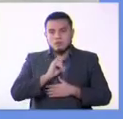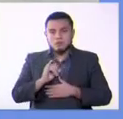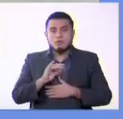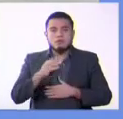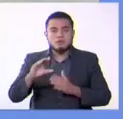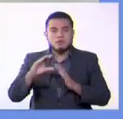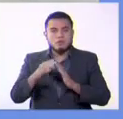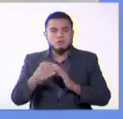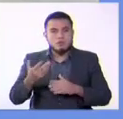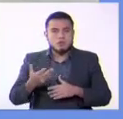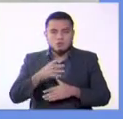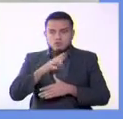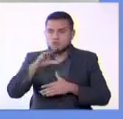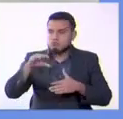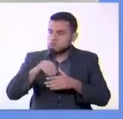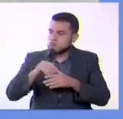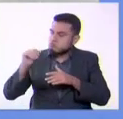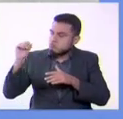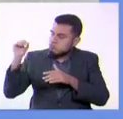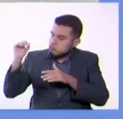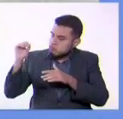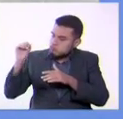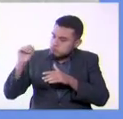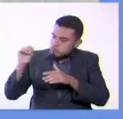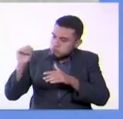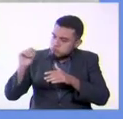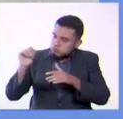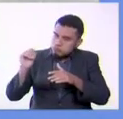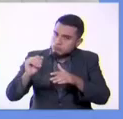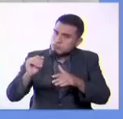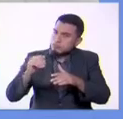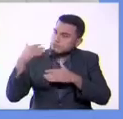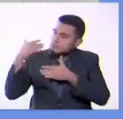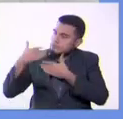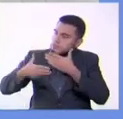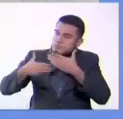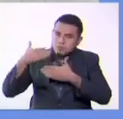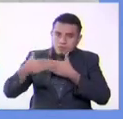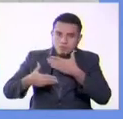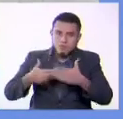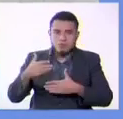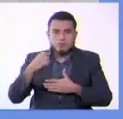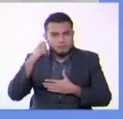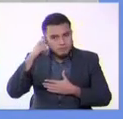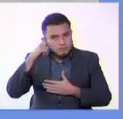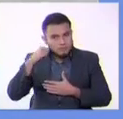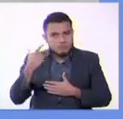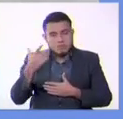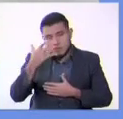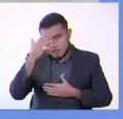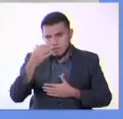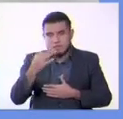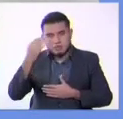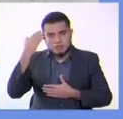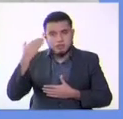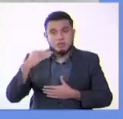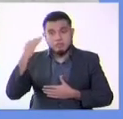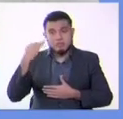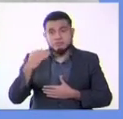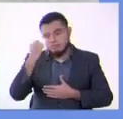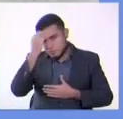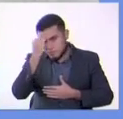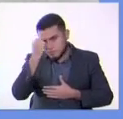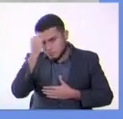es todo aquello que nos han venido inculcando nuestros antepasados de generación en generación. Las creencias, el